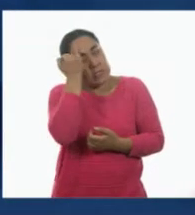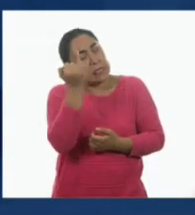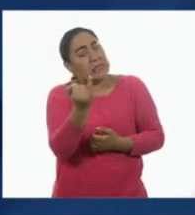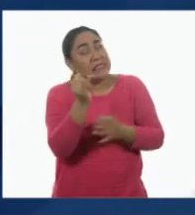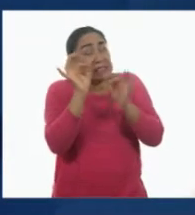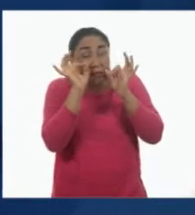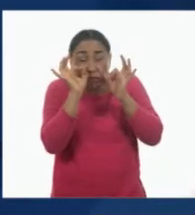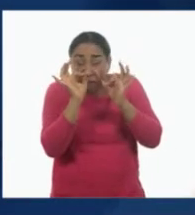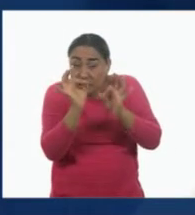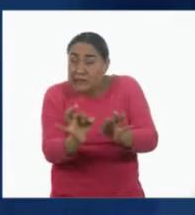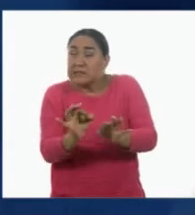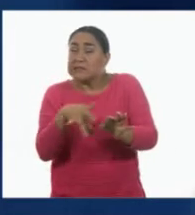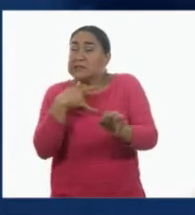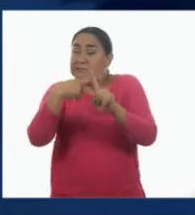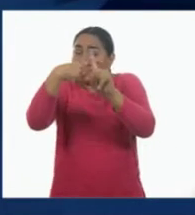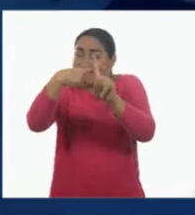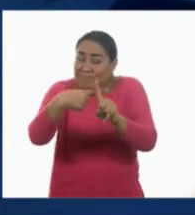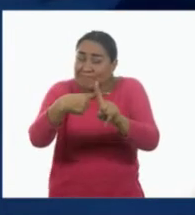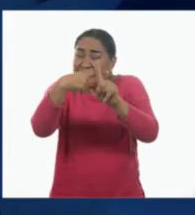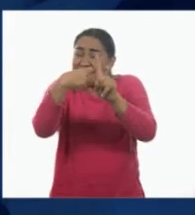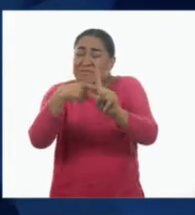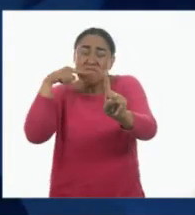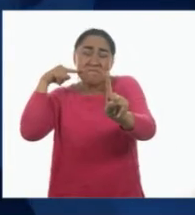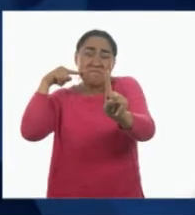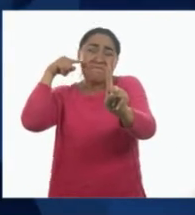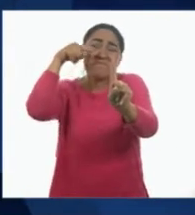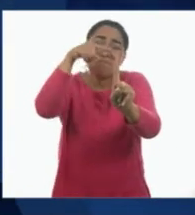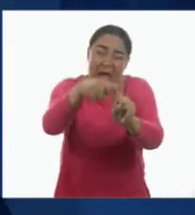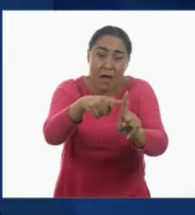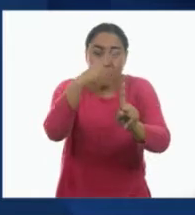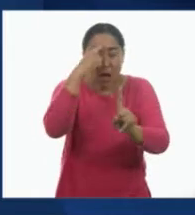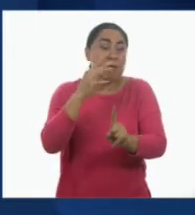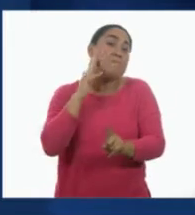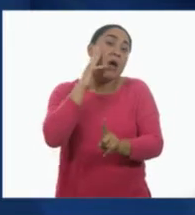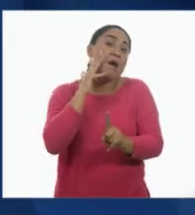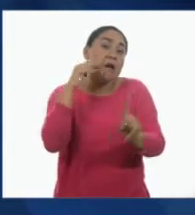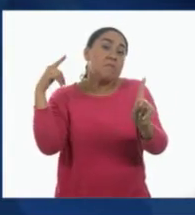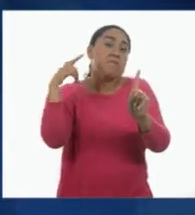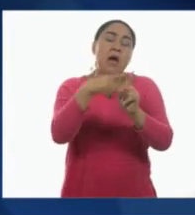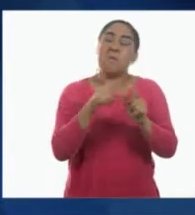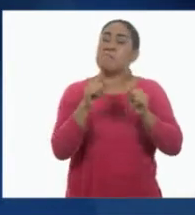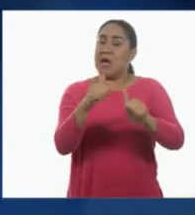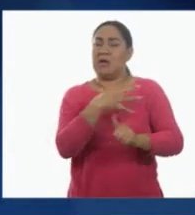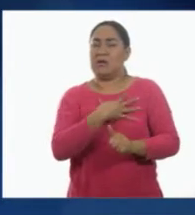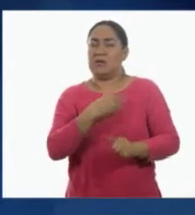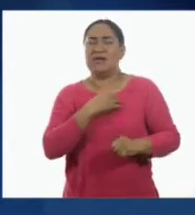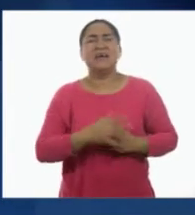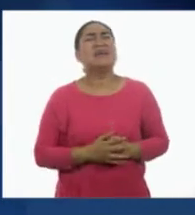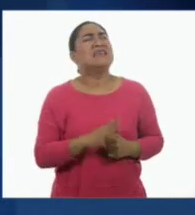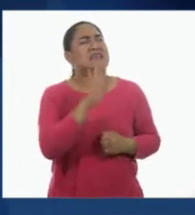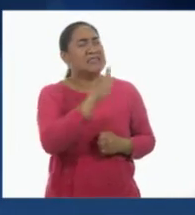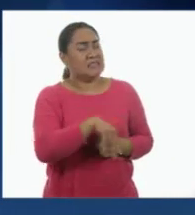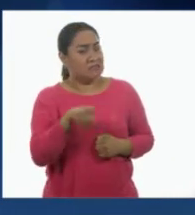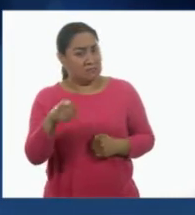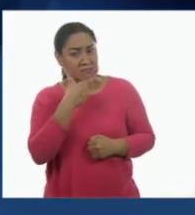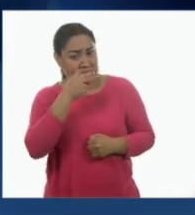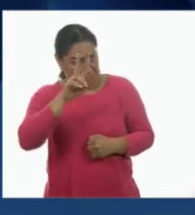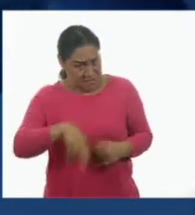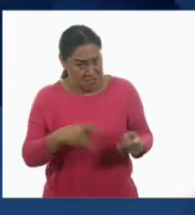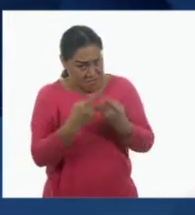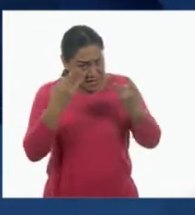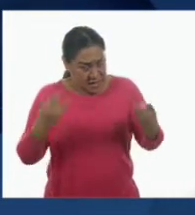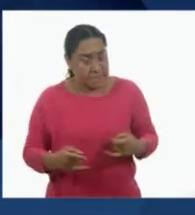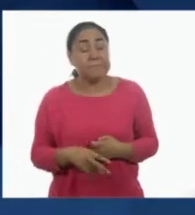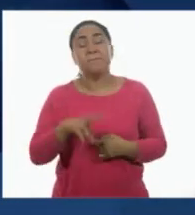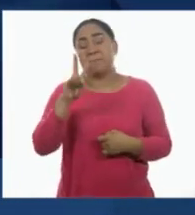mucha puntería para darle a la manzana y no al hijo. ¿pero existió en verdad? Los